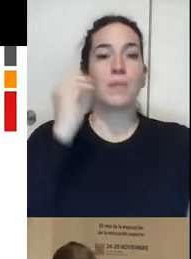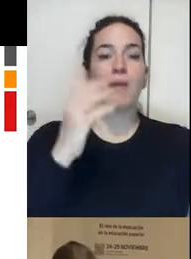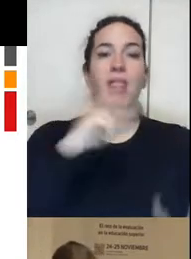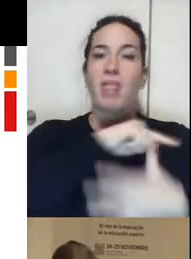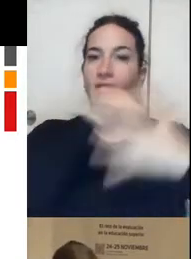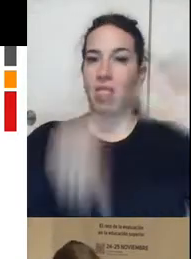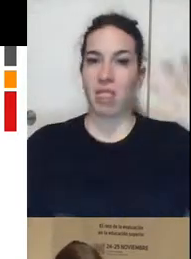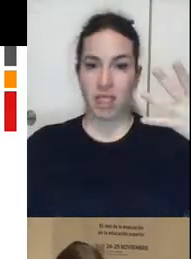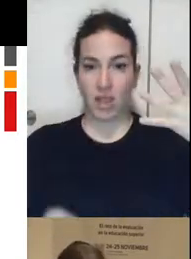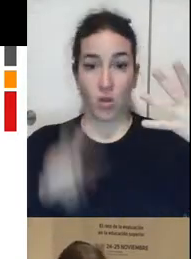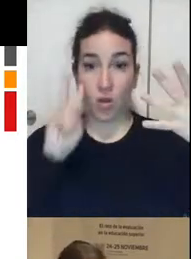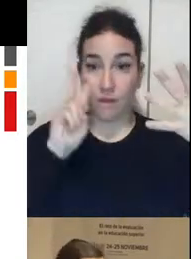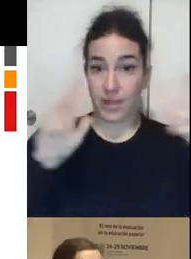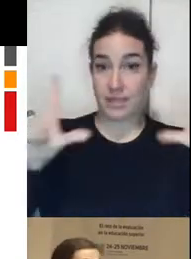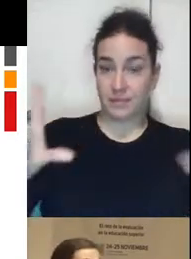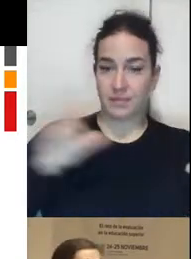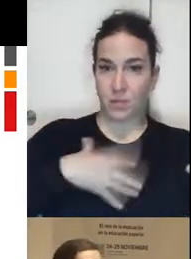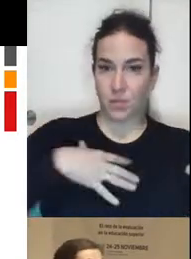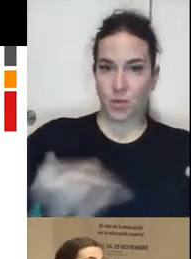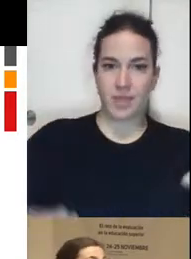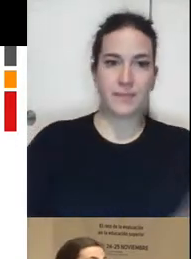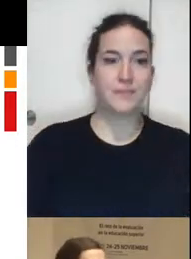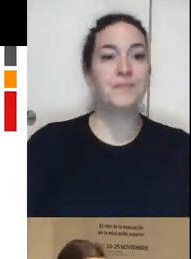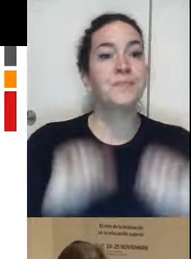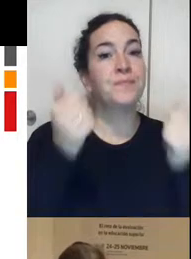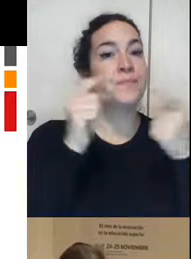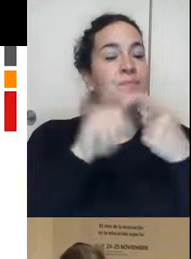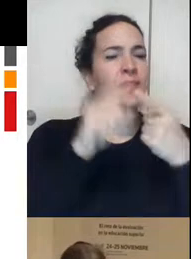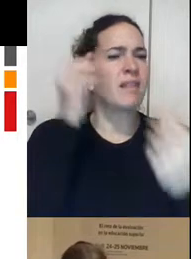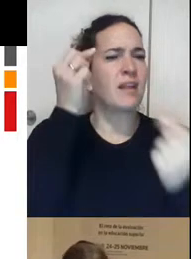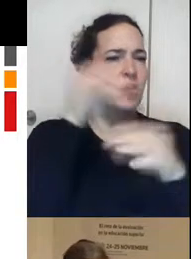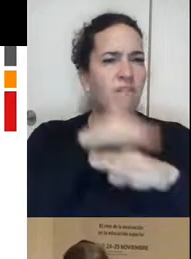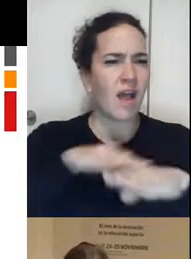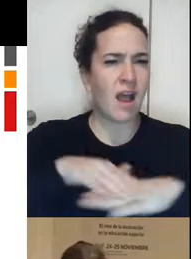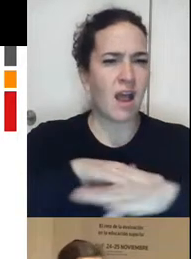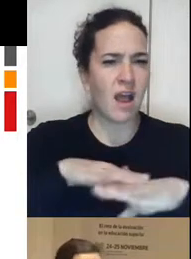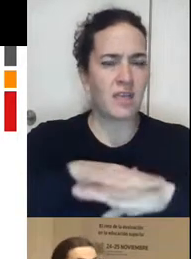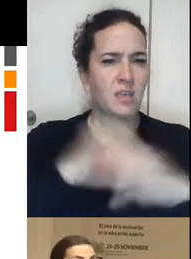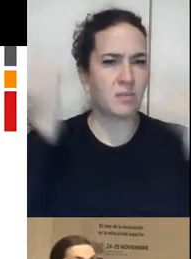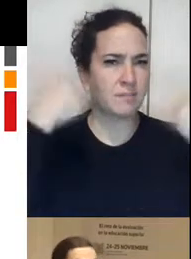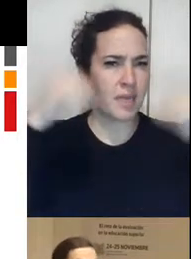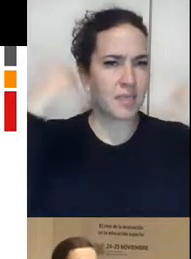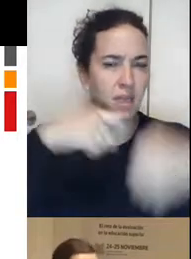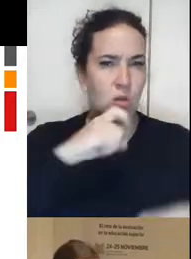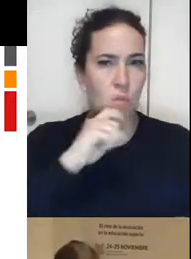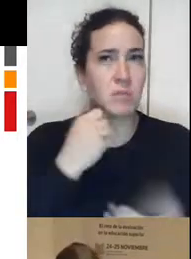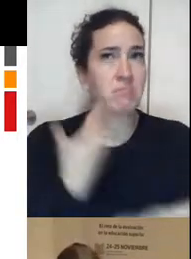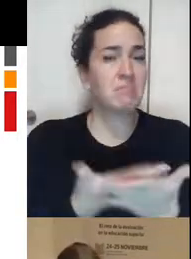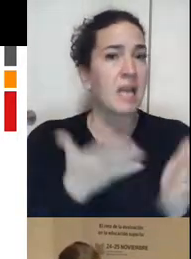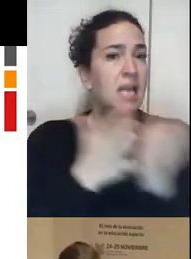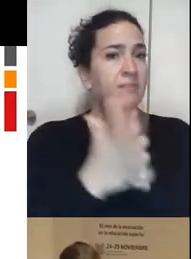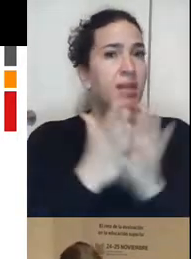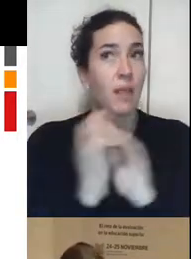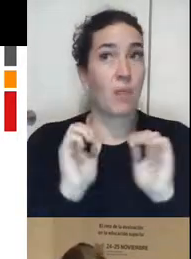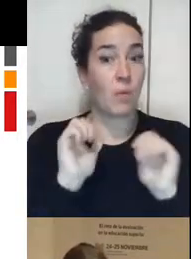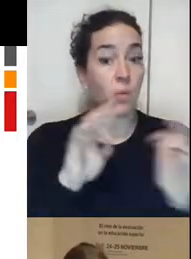apartados que ven en la diapositiva. Comenzaremos explicando los datos básicos de la práctica y justificando su puesta en